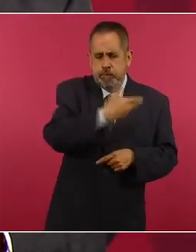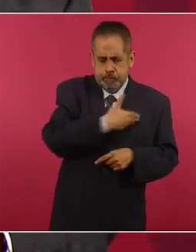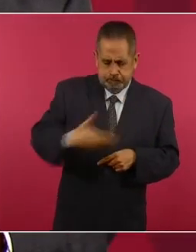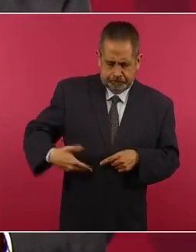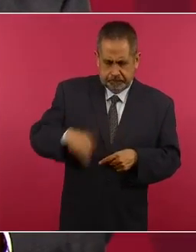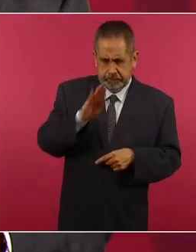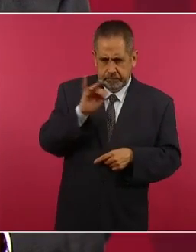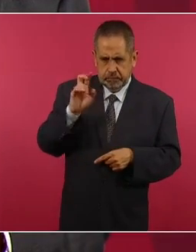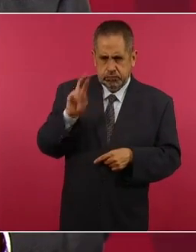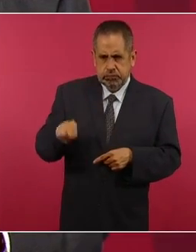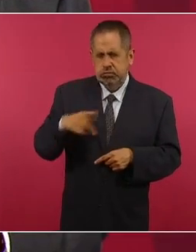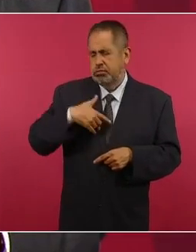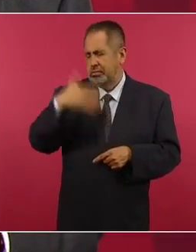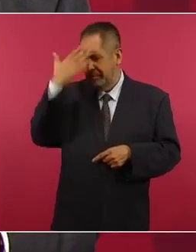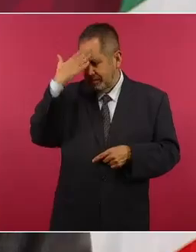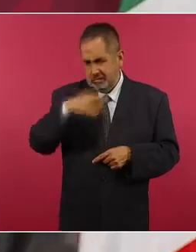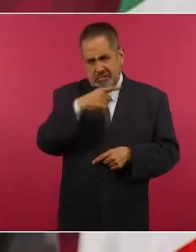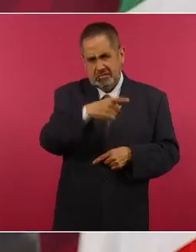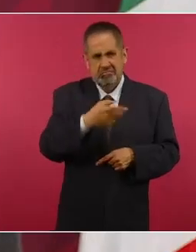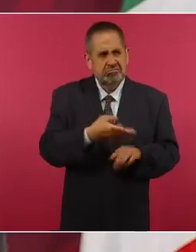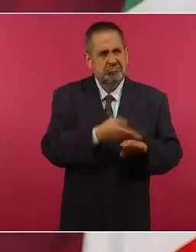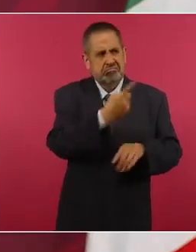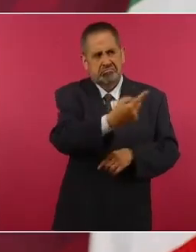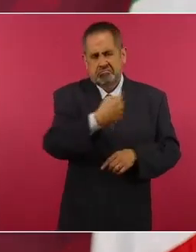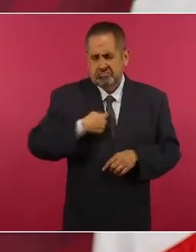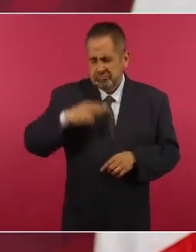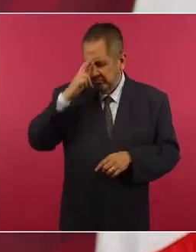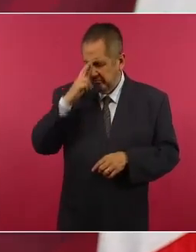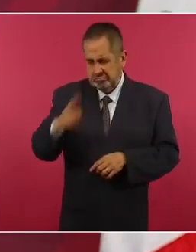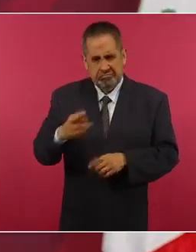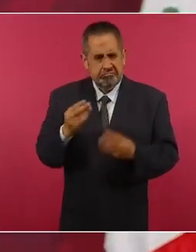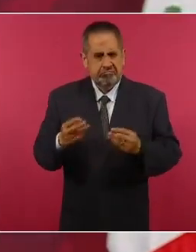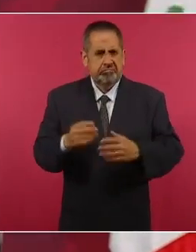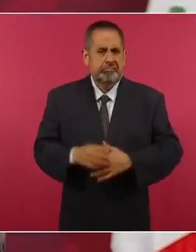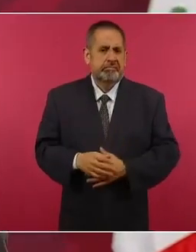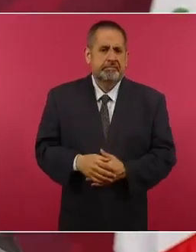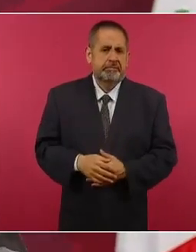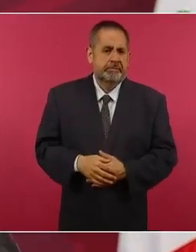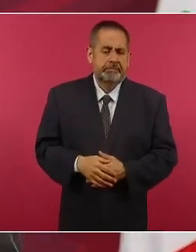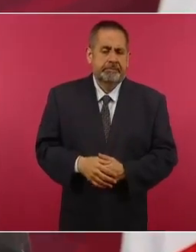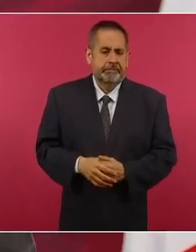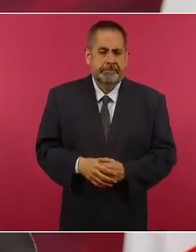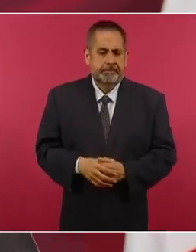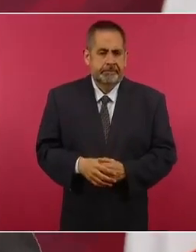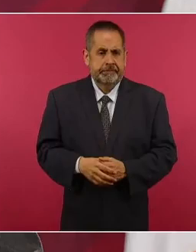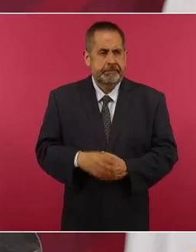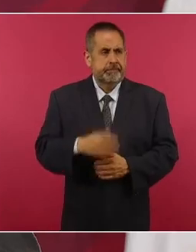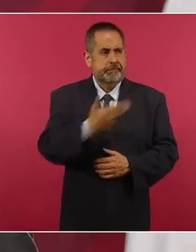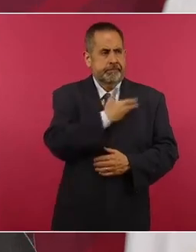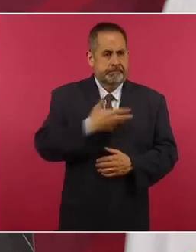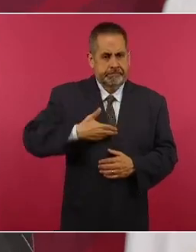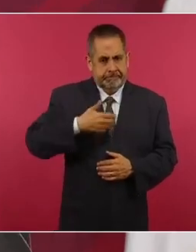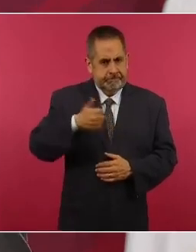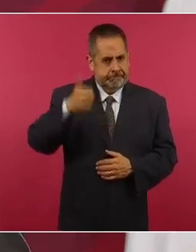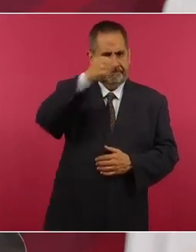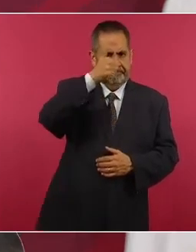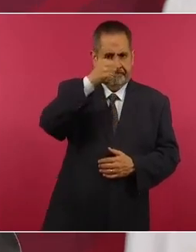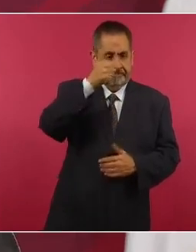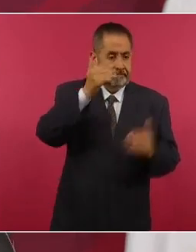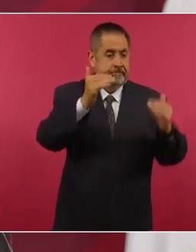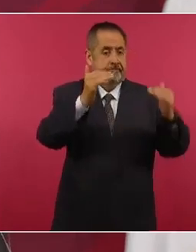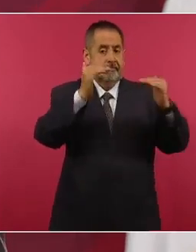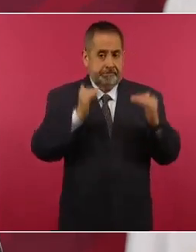respetuoso. El presidente Biden. Es que abajo